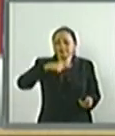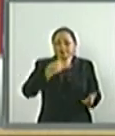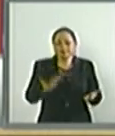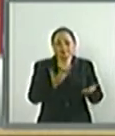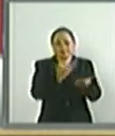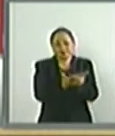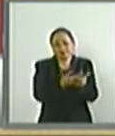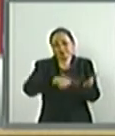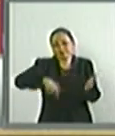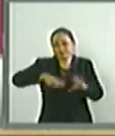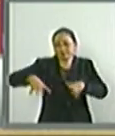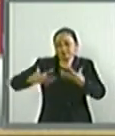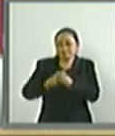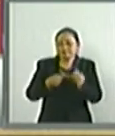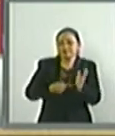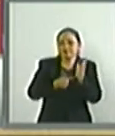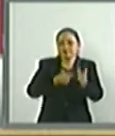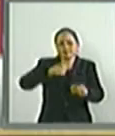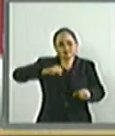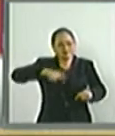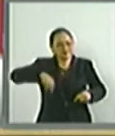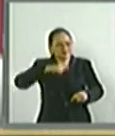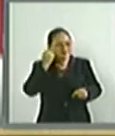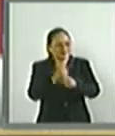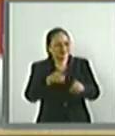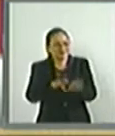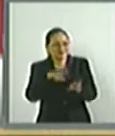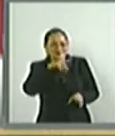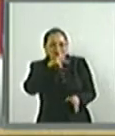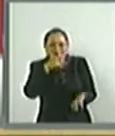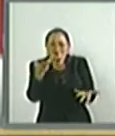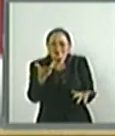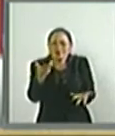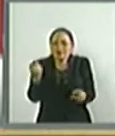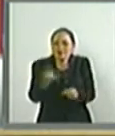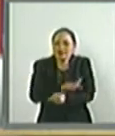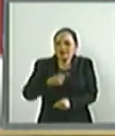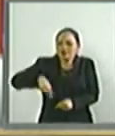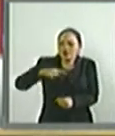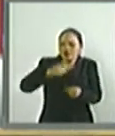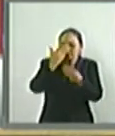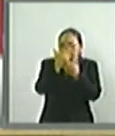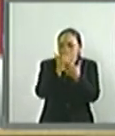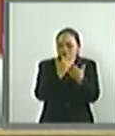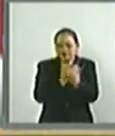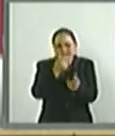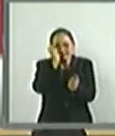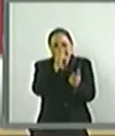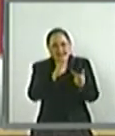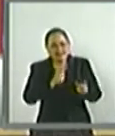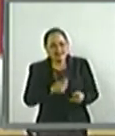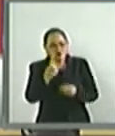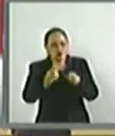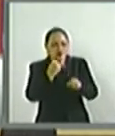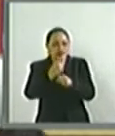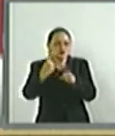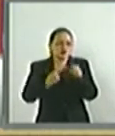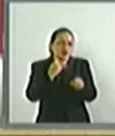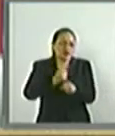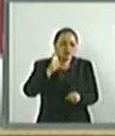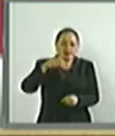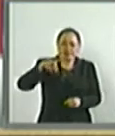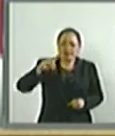presentando esta iniciativa, hemos detectado con bastante preocupación que los señalamientos y las observaciones que formula cada año la